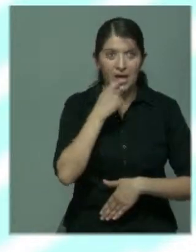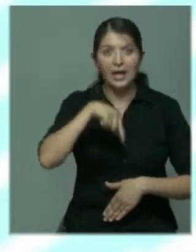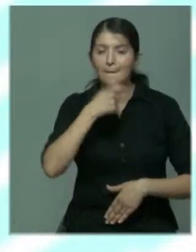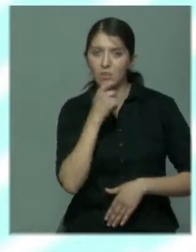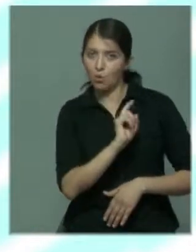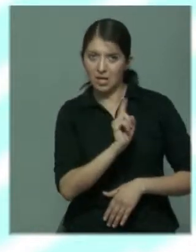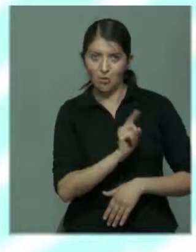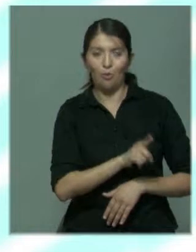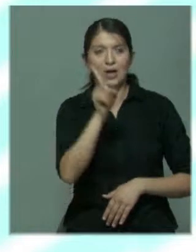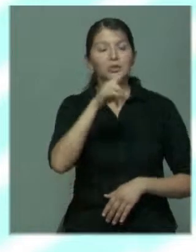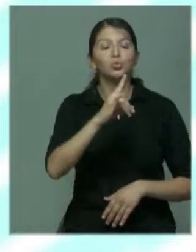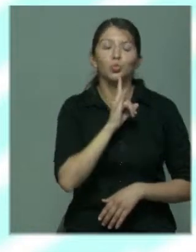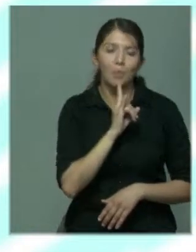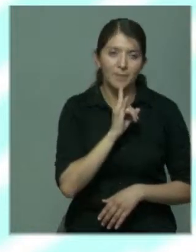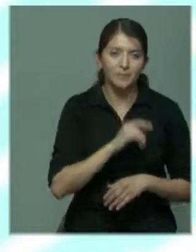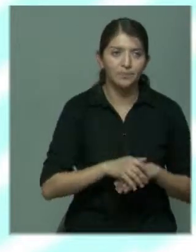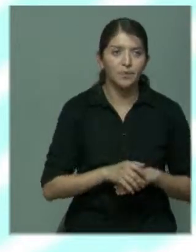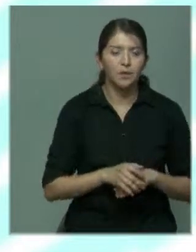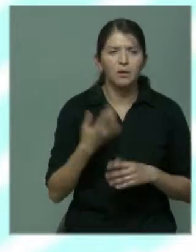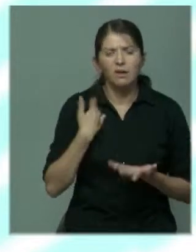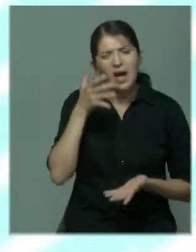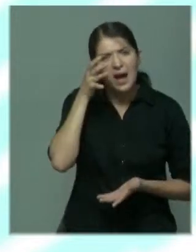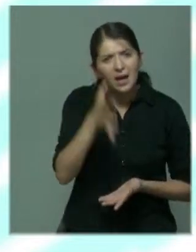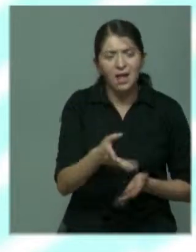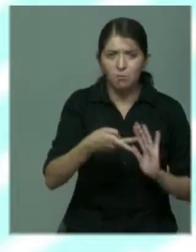está. Qué vergonzoso y lamentable acto de xenofobia. Ojalá que en